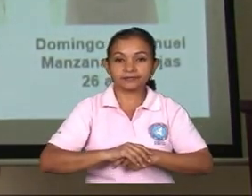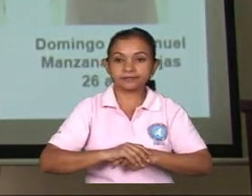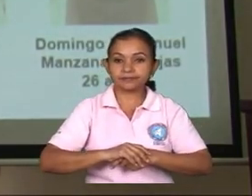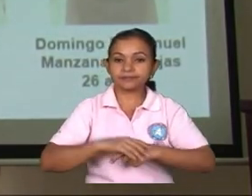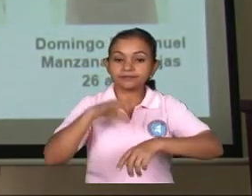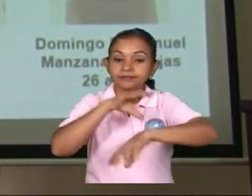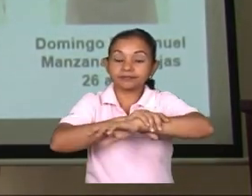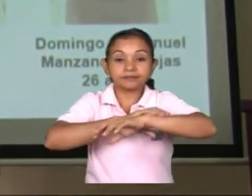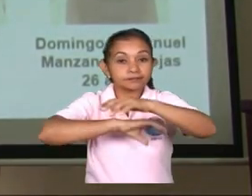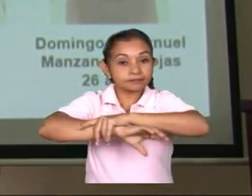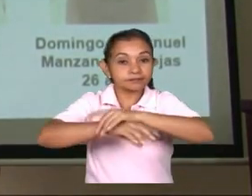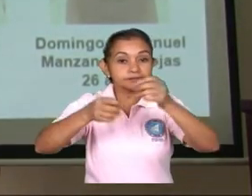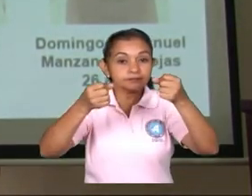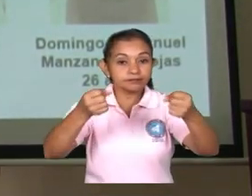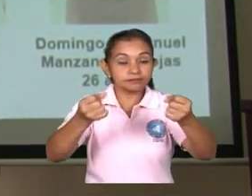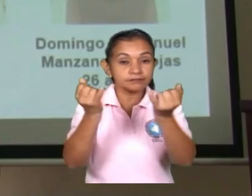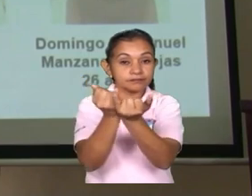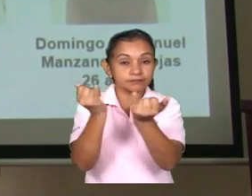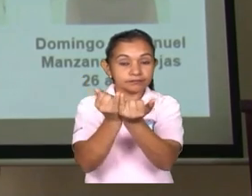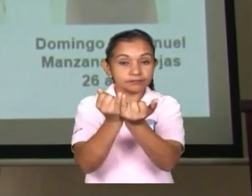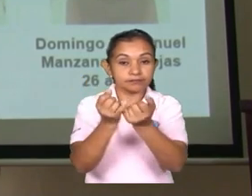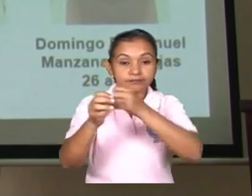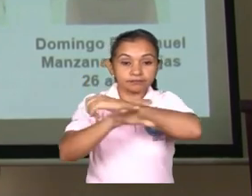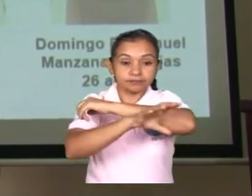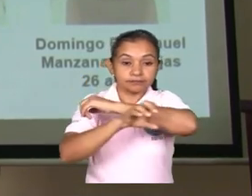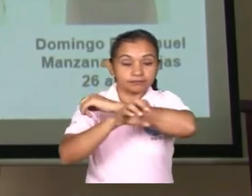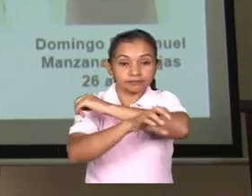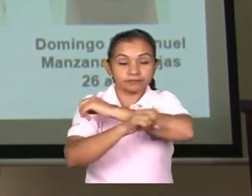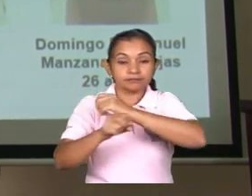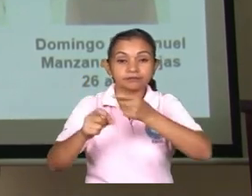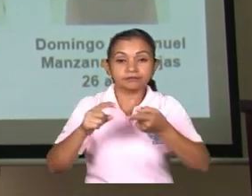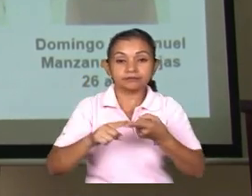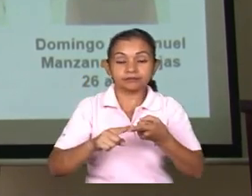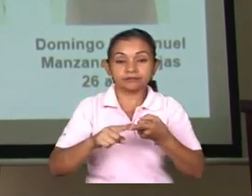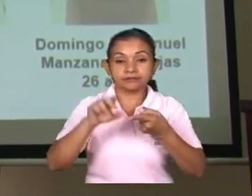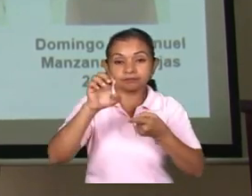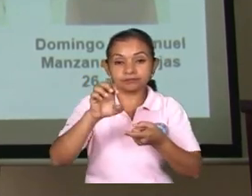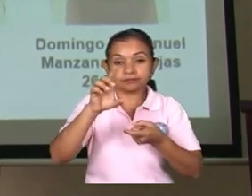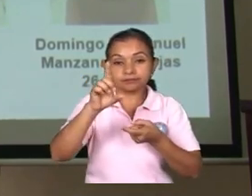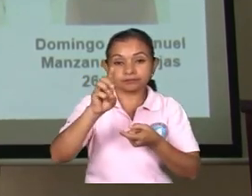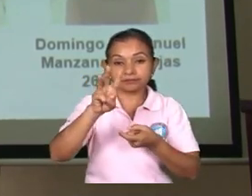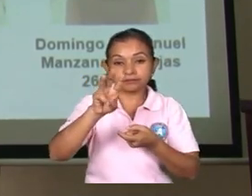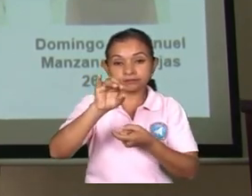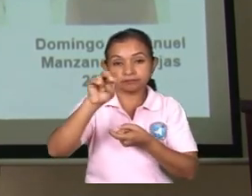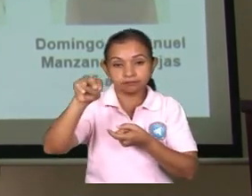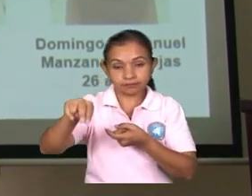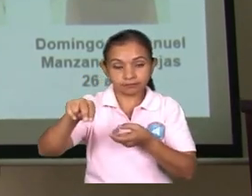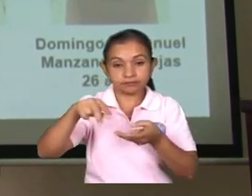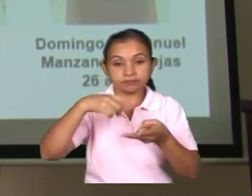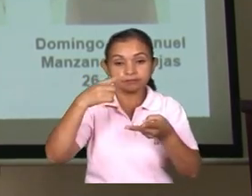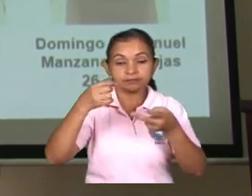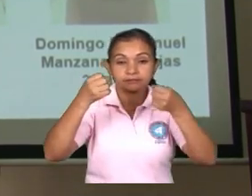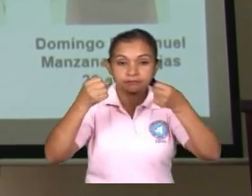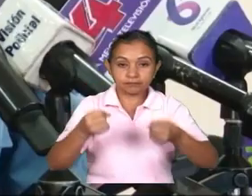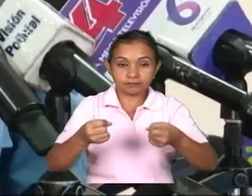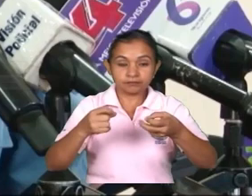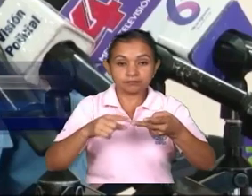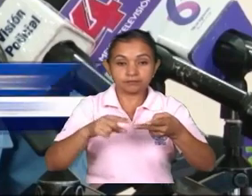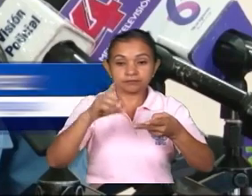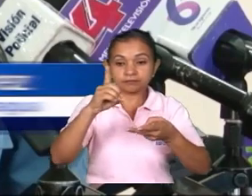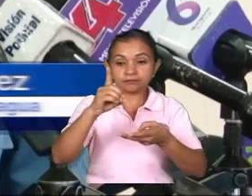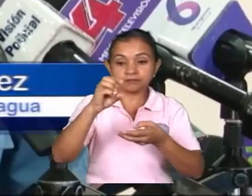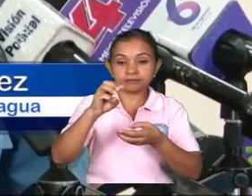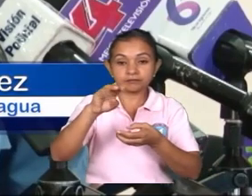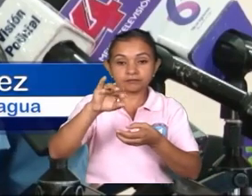Fueron capturados también por los delitos de robo con intimidación Edwin Francisco Mendoza Espinosa,